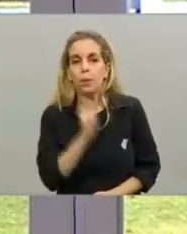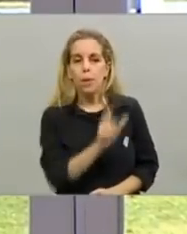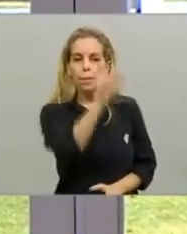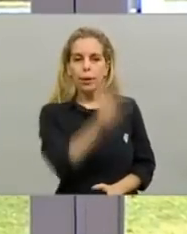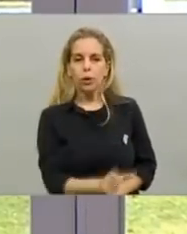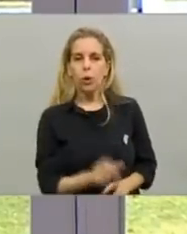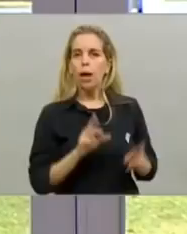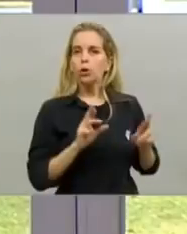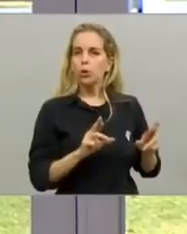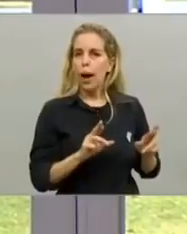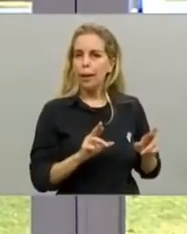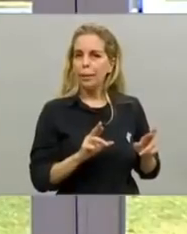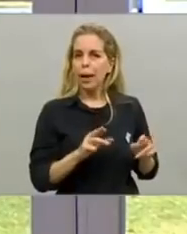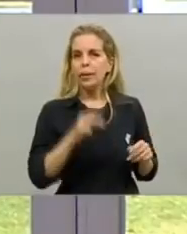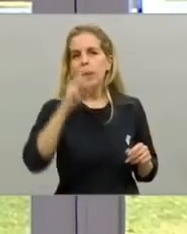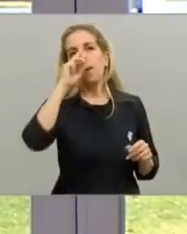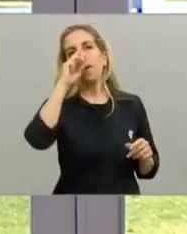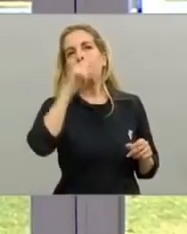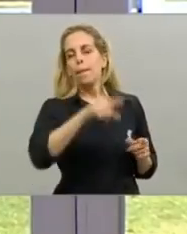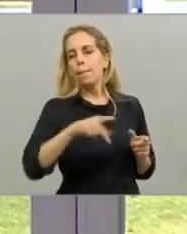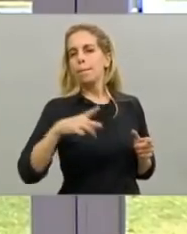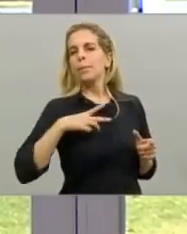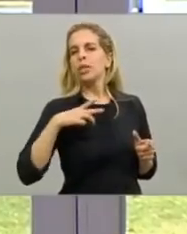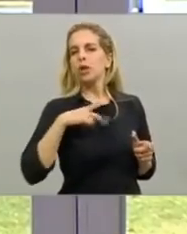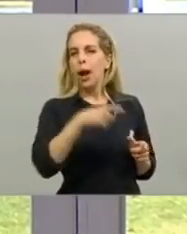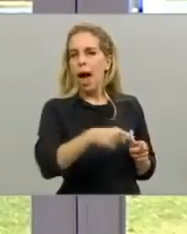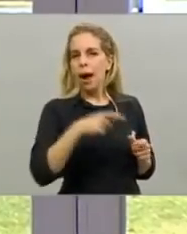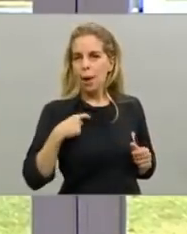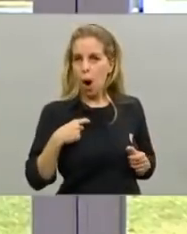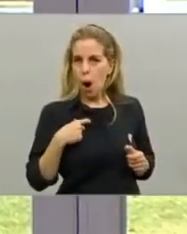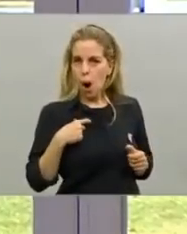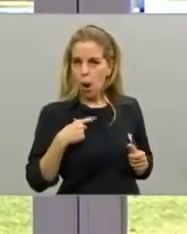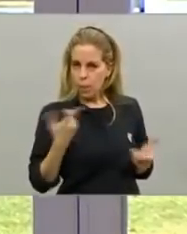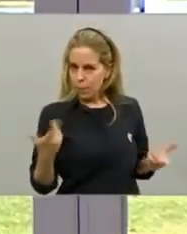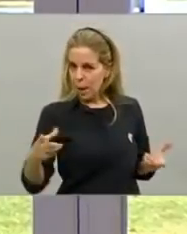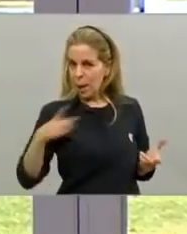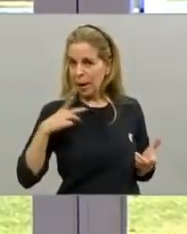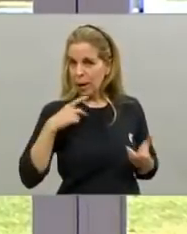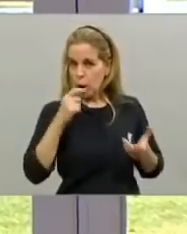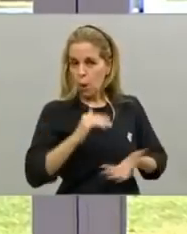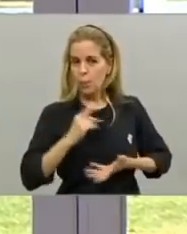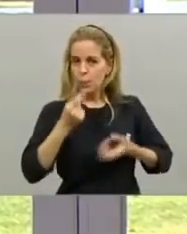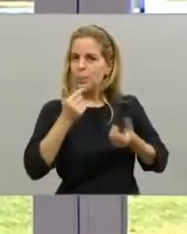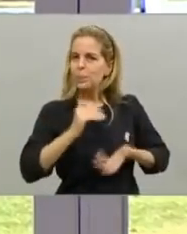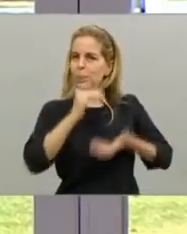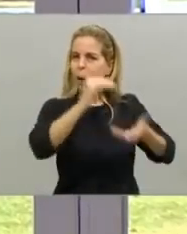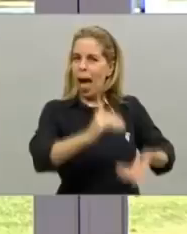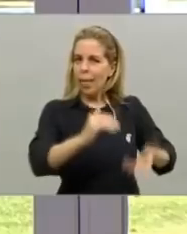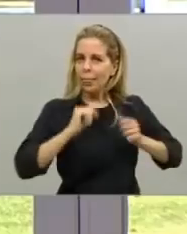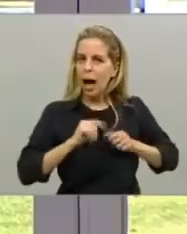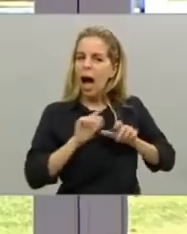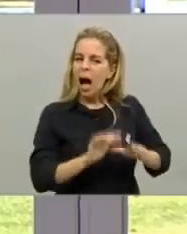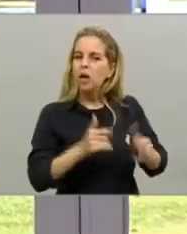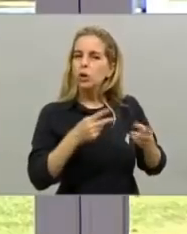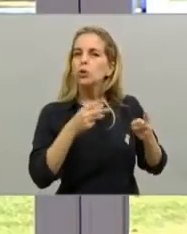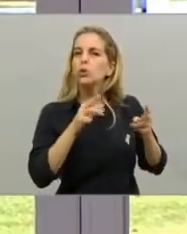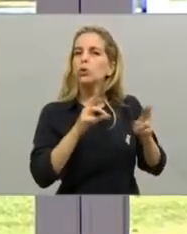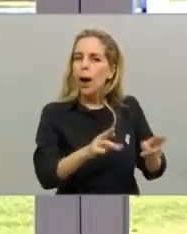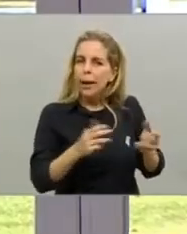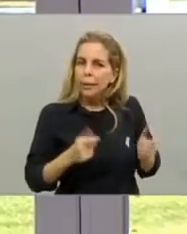Exitoso es el que hace riquezas, el que se hace rico. Exitoso es el que tiene un lindo